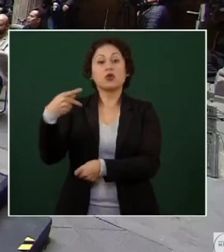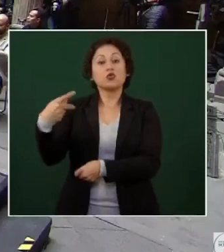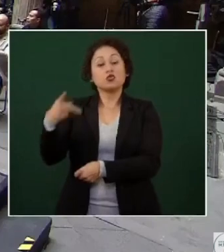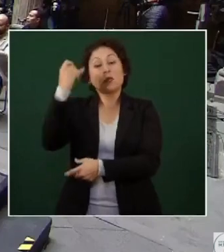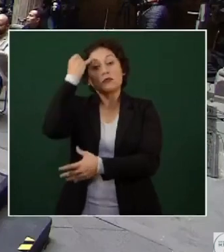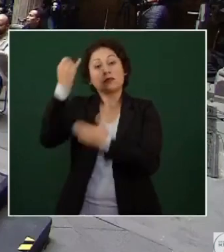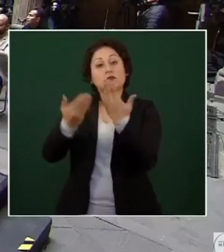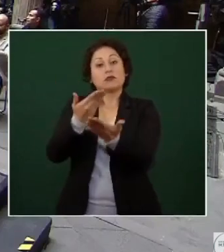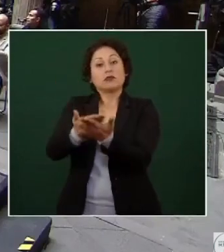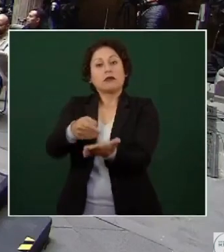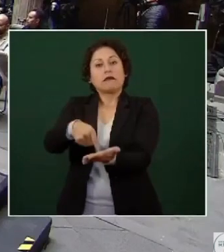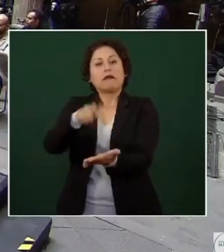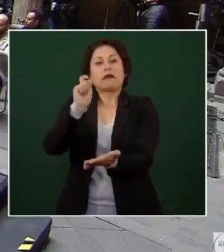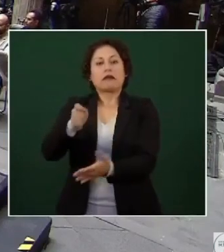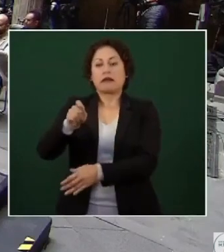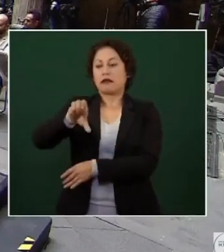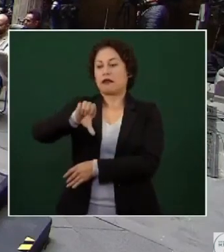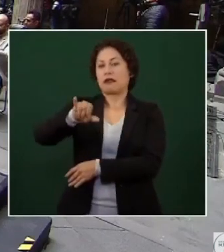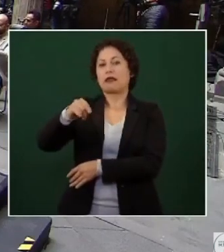que